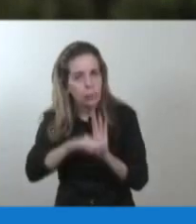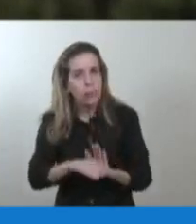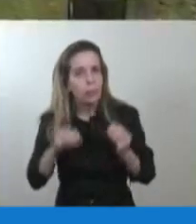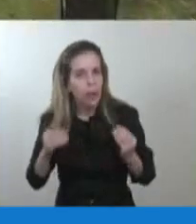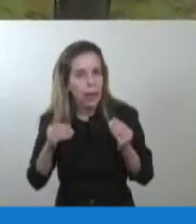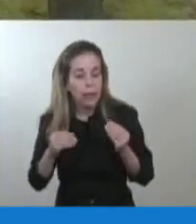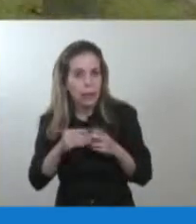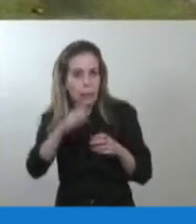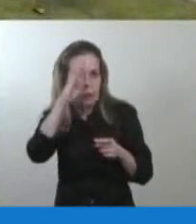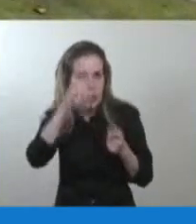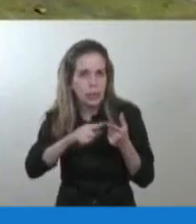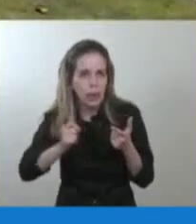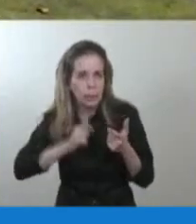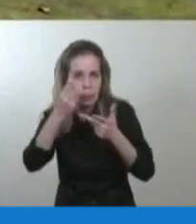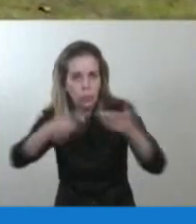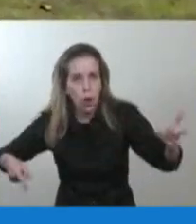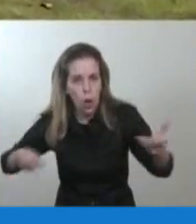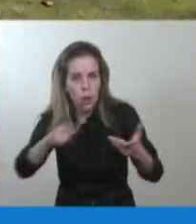de fuerzas federales